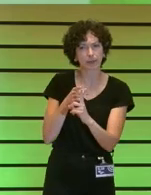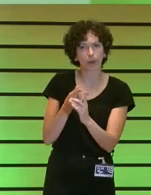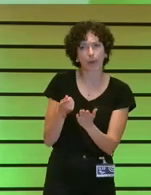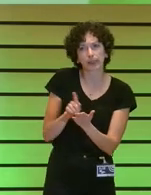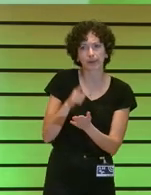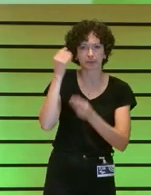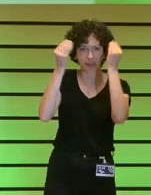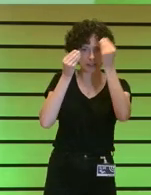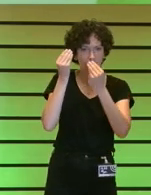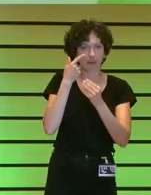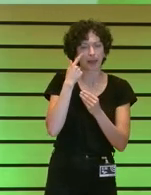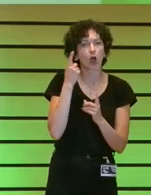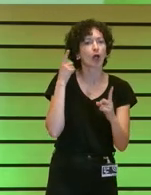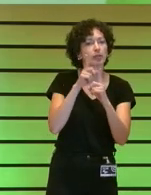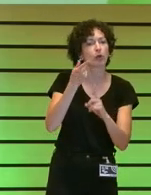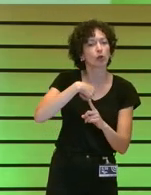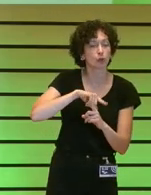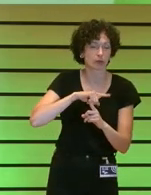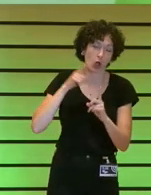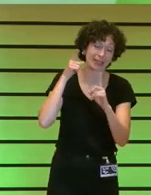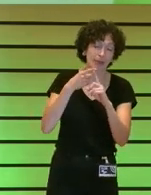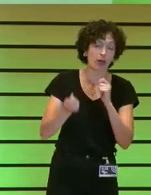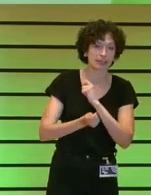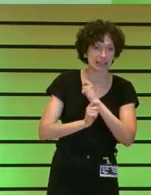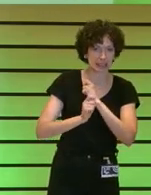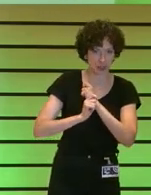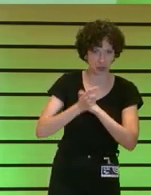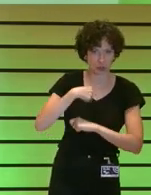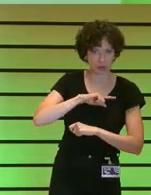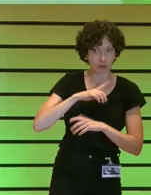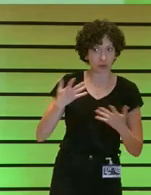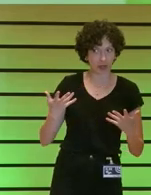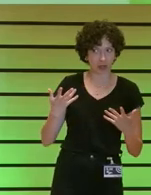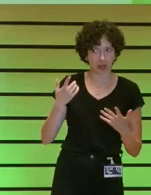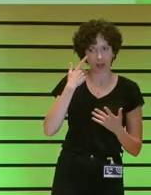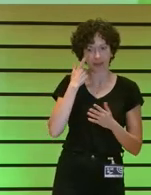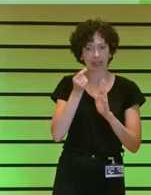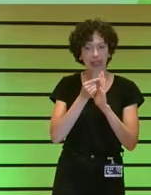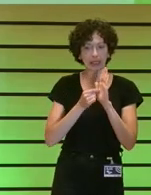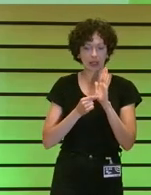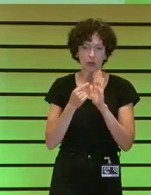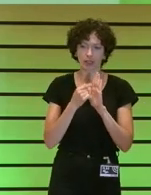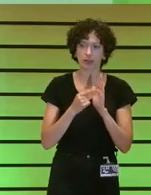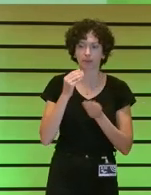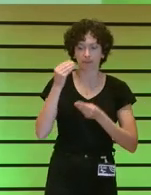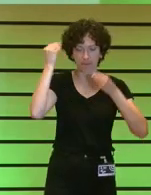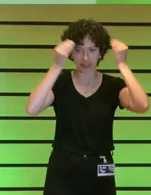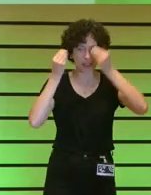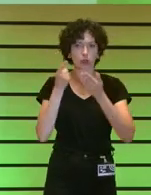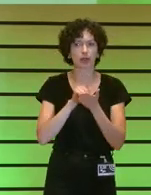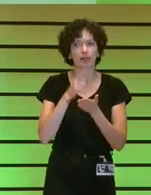Cuál es Nuestro objetivo estratégico me refiero a repensar indicadores por lo tanto como lo